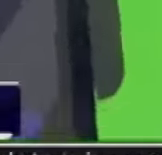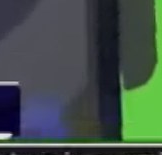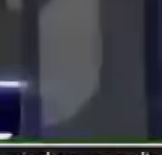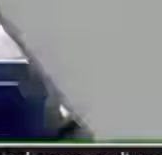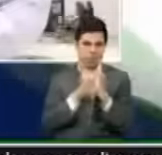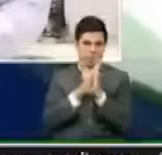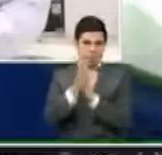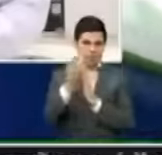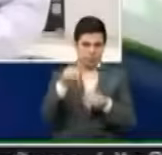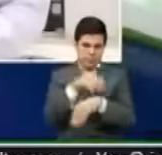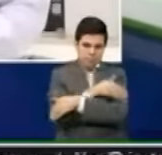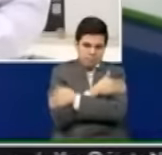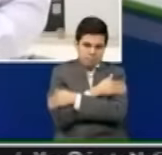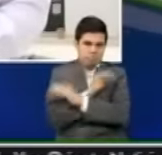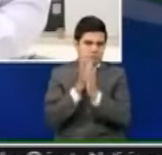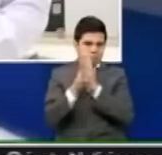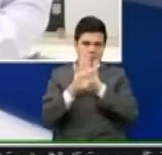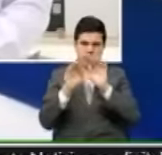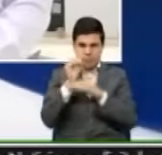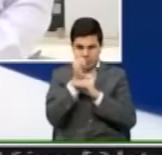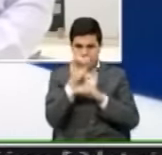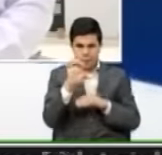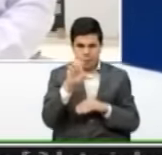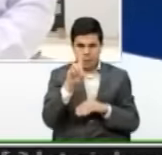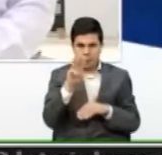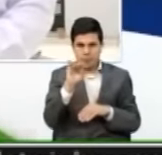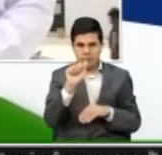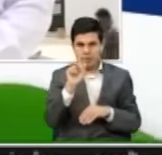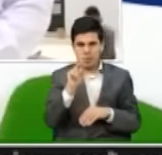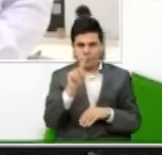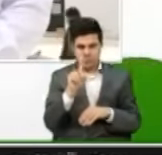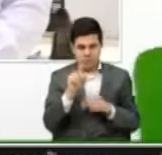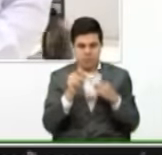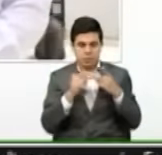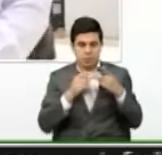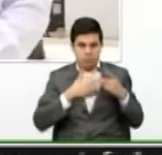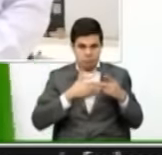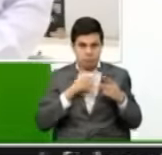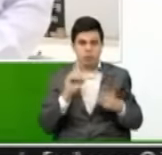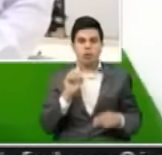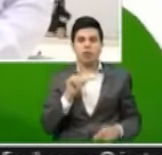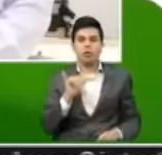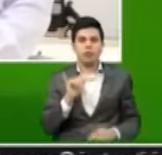el municipio de Pamplona con la cámara de Eduard Suárez. Les informó para Oriente Noticias Dolly Xiomara Niño.